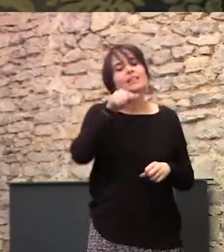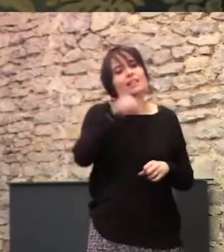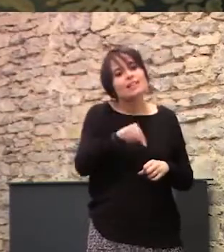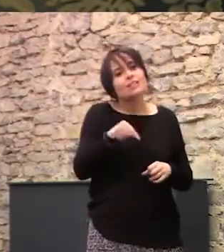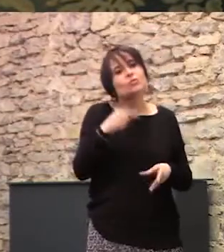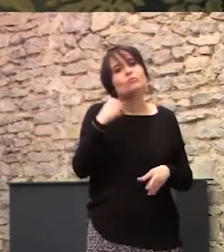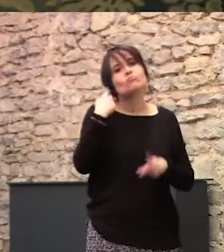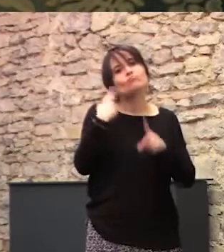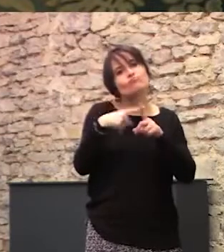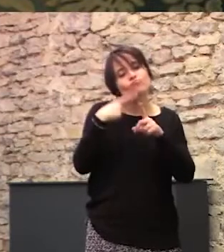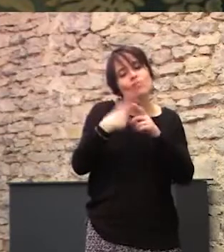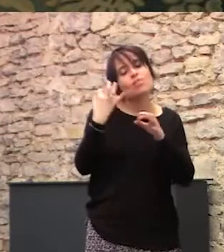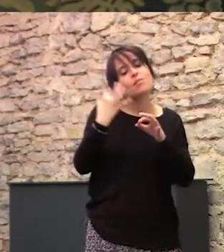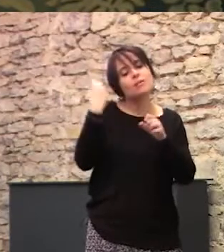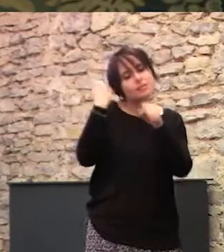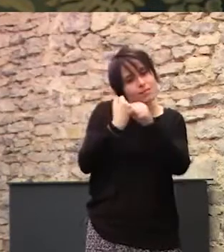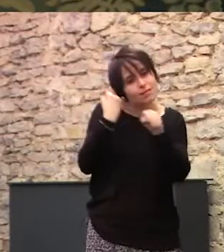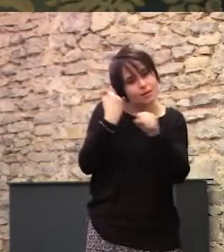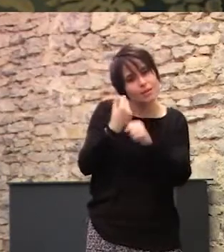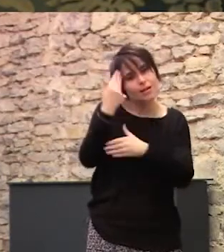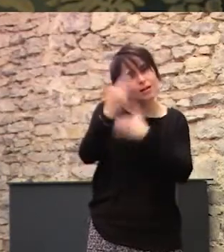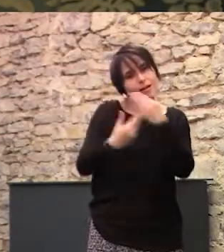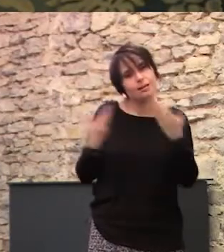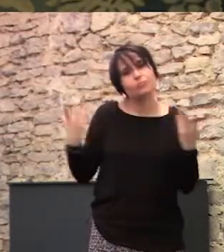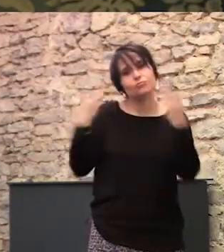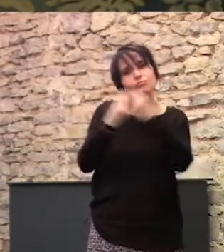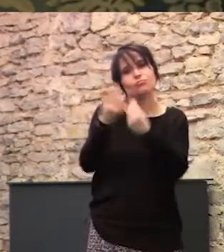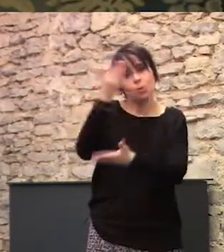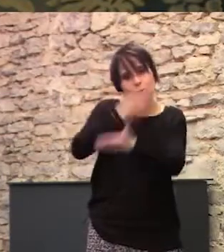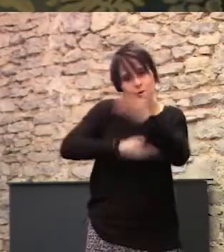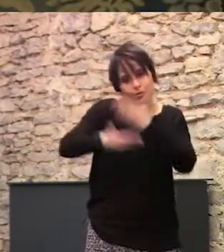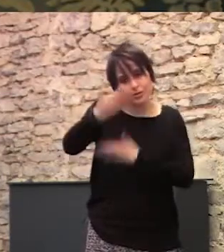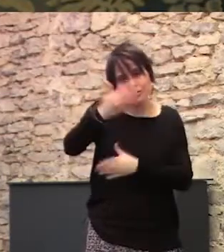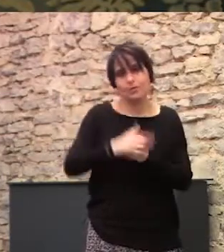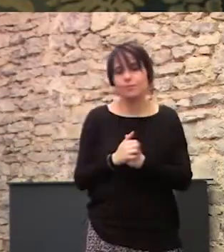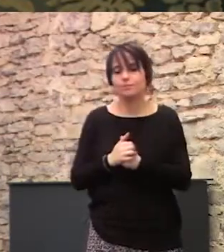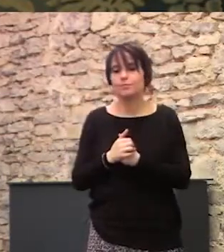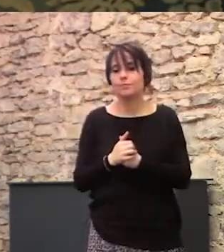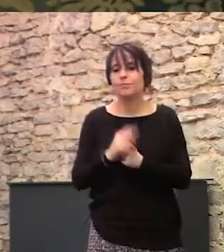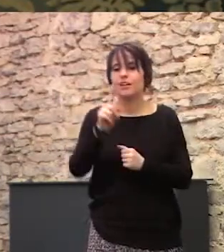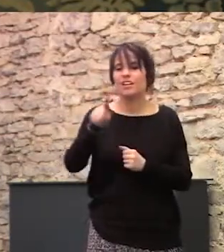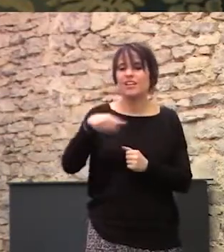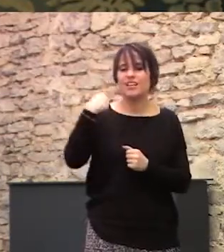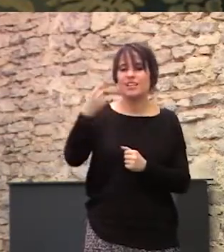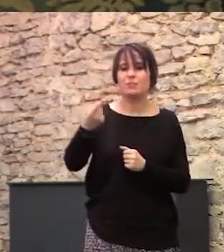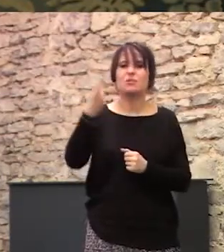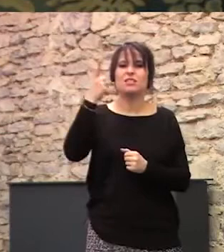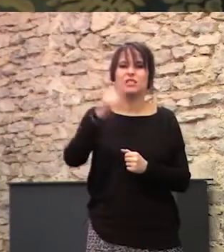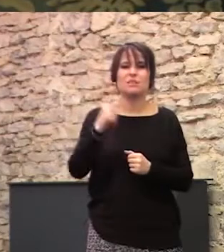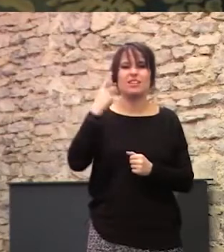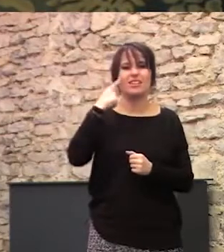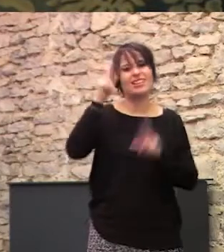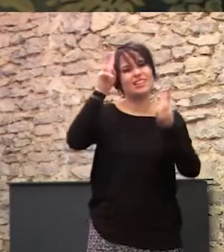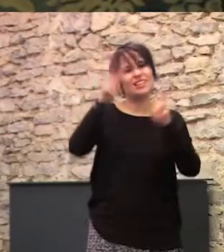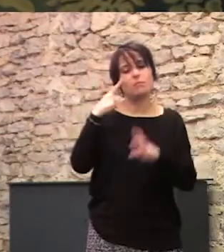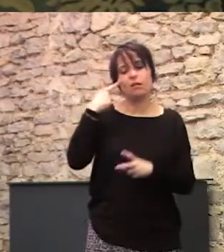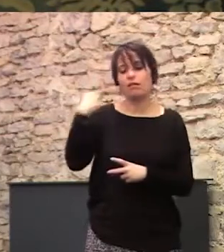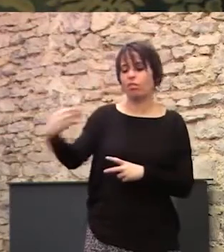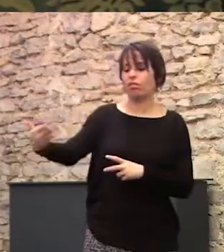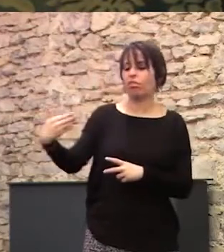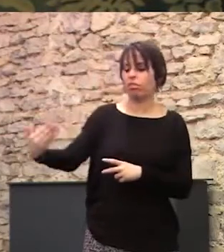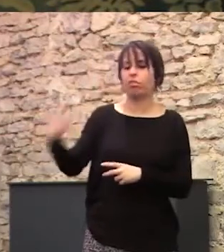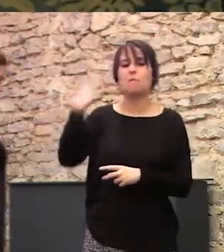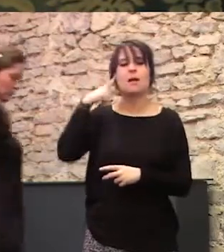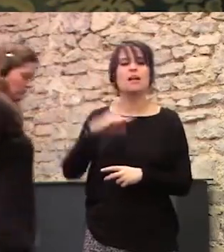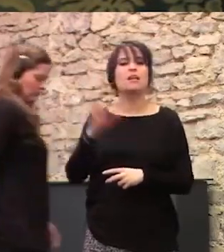ir un poco trabajando conjuntamente, ¿no? Y luego está el tema de menosvalorar, de ignorar lo que están haciendo